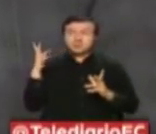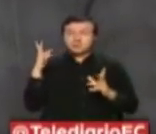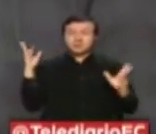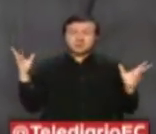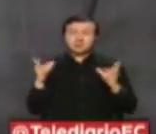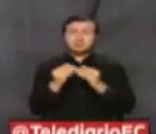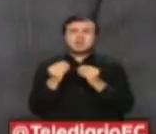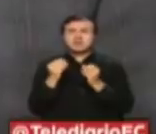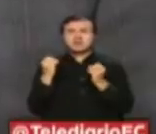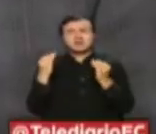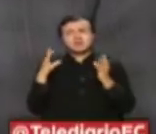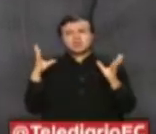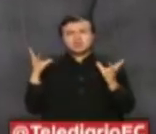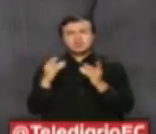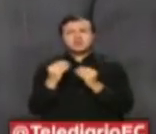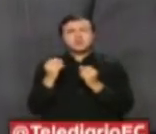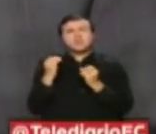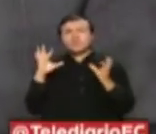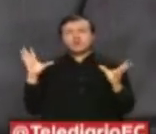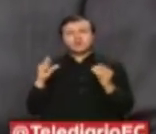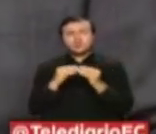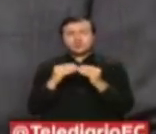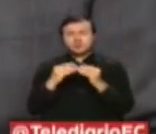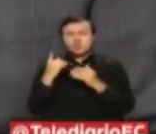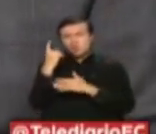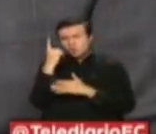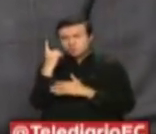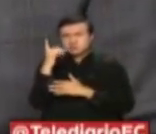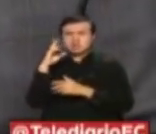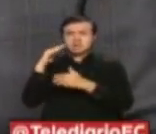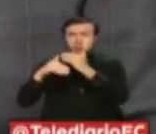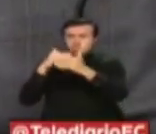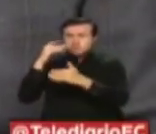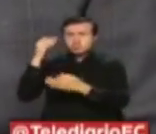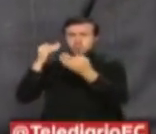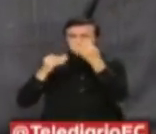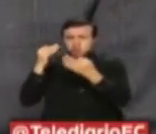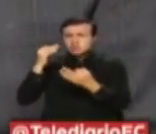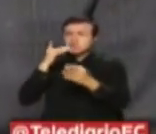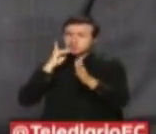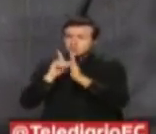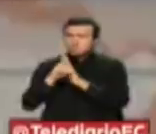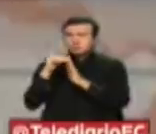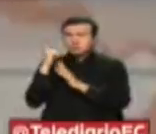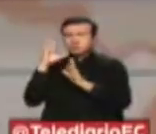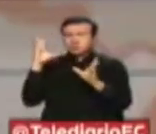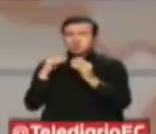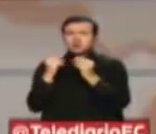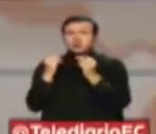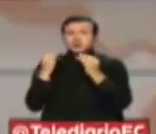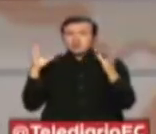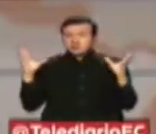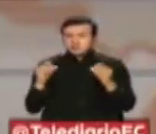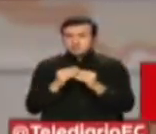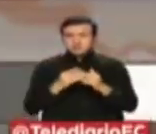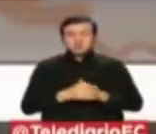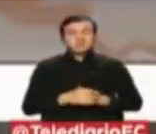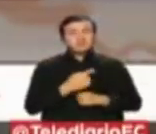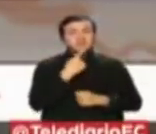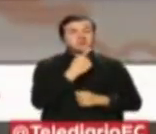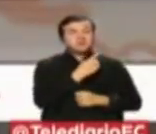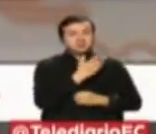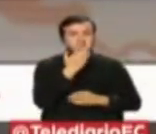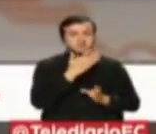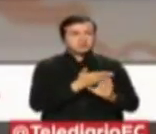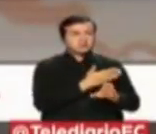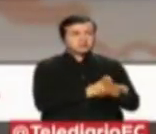implicados cuánto dinero está implicado en los 11 casos que usted señala de estos 11 casos como yo lo renuncie